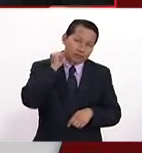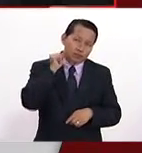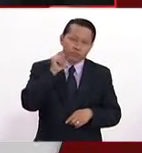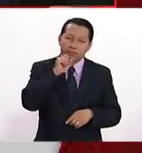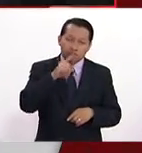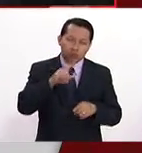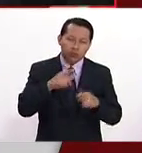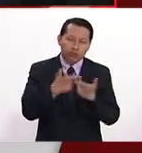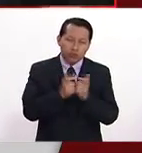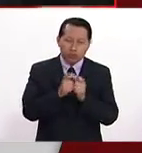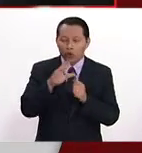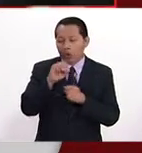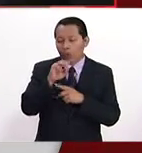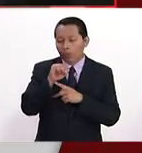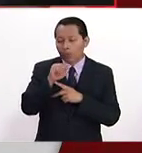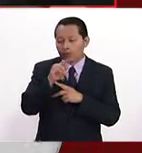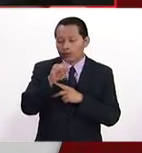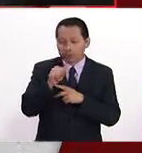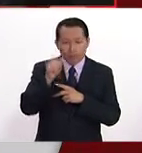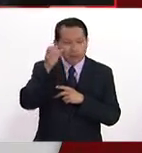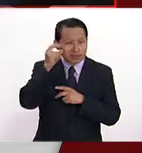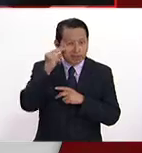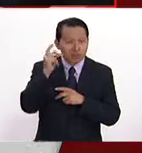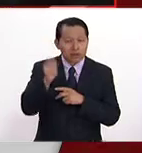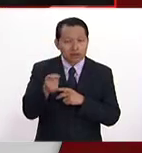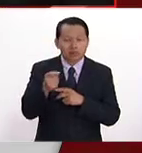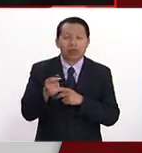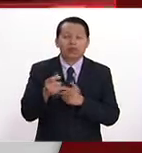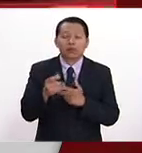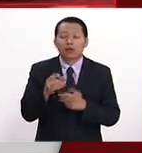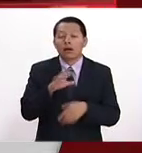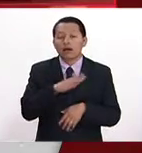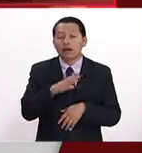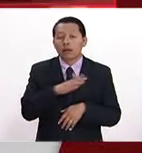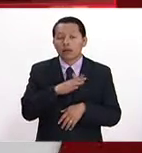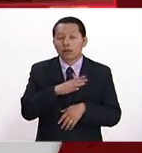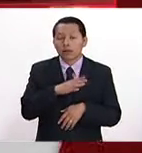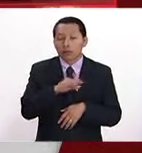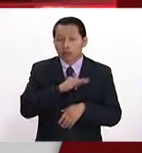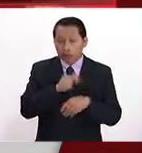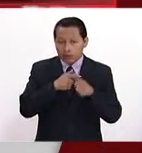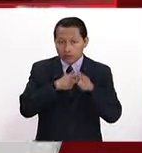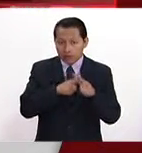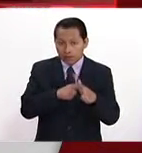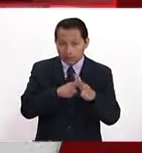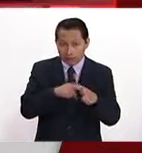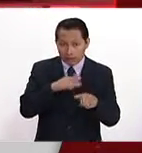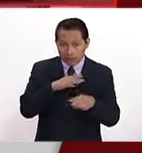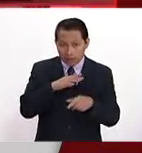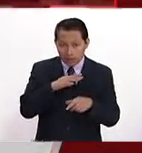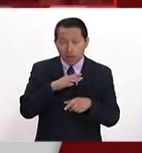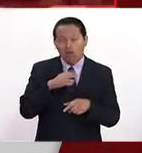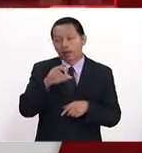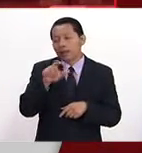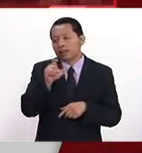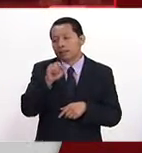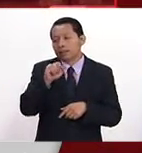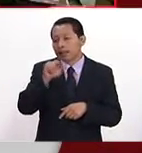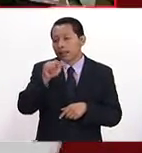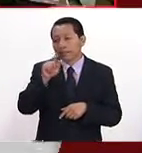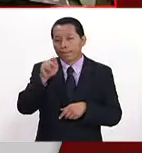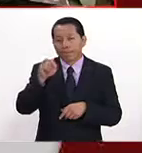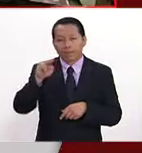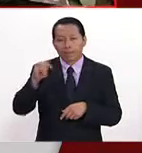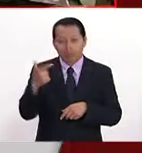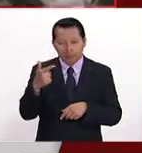Partido Comunista Chino, donde se jugará la permanencia del poder de Xi Jinping, donde se va a tener